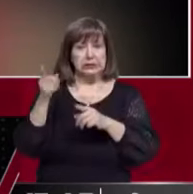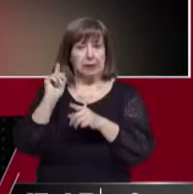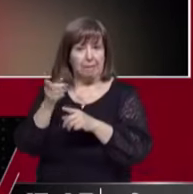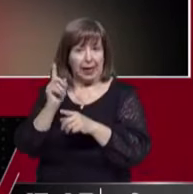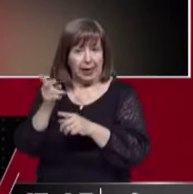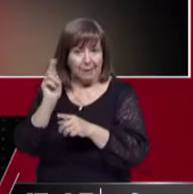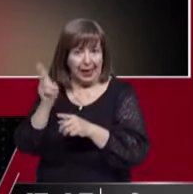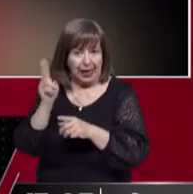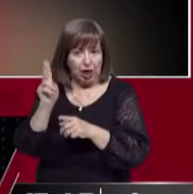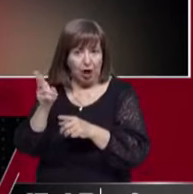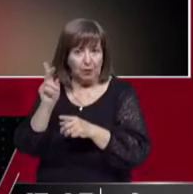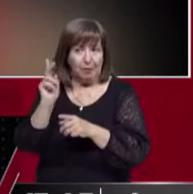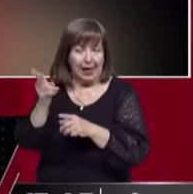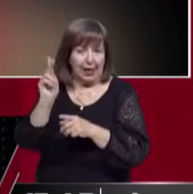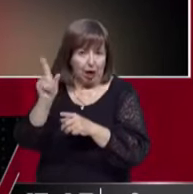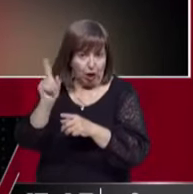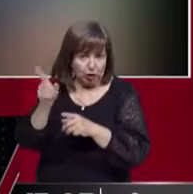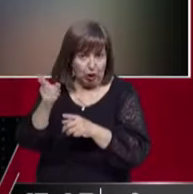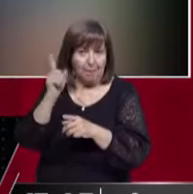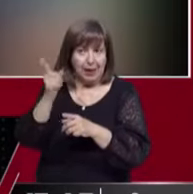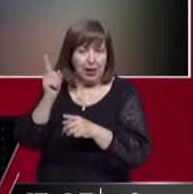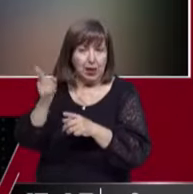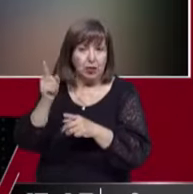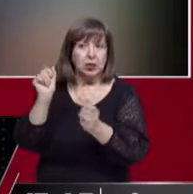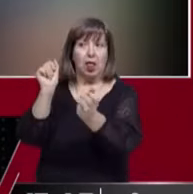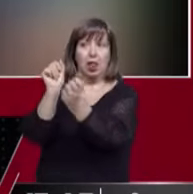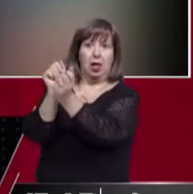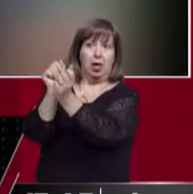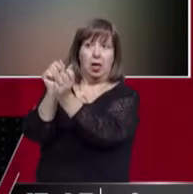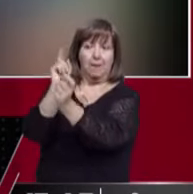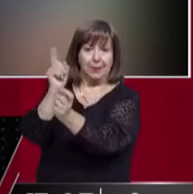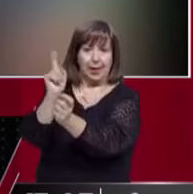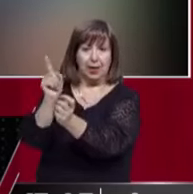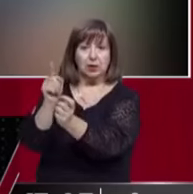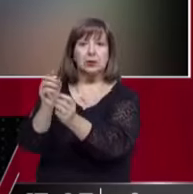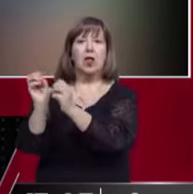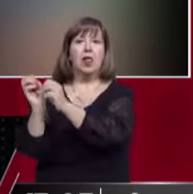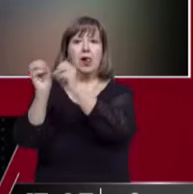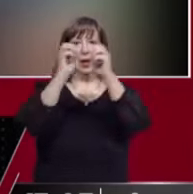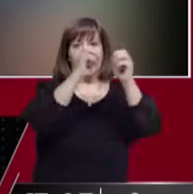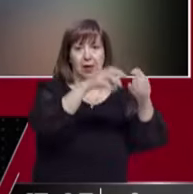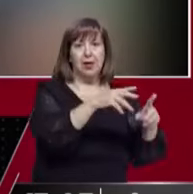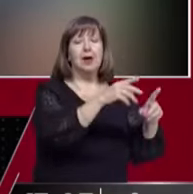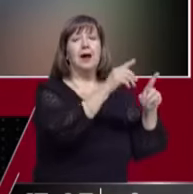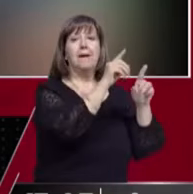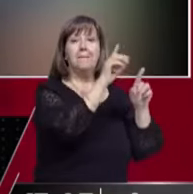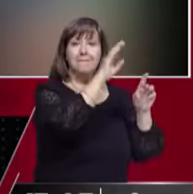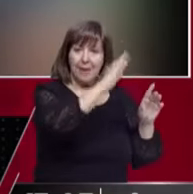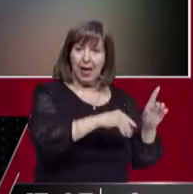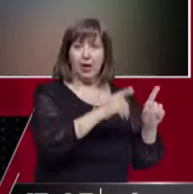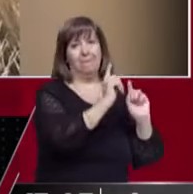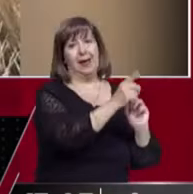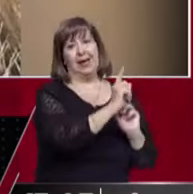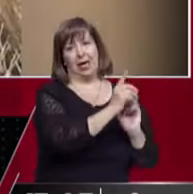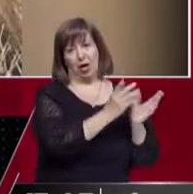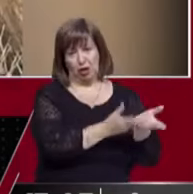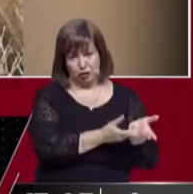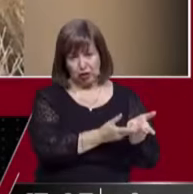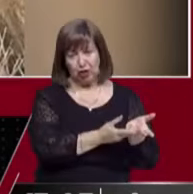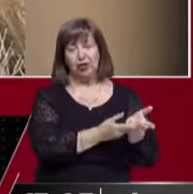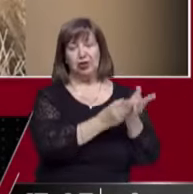recién se va a corroborar, recién el próximo mes, cuando el cónsul argentino en El Salvador visite ese penal donde supuestamente